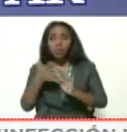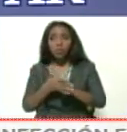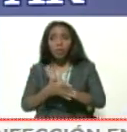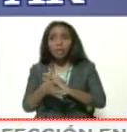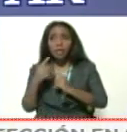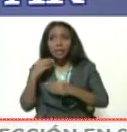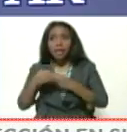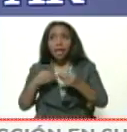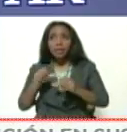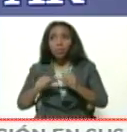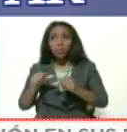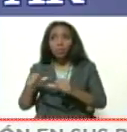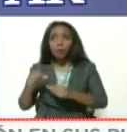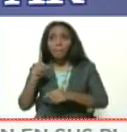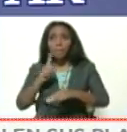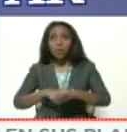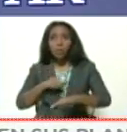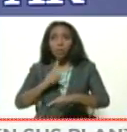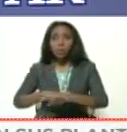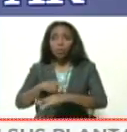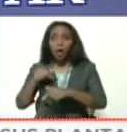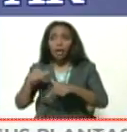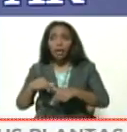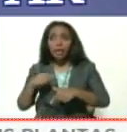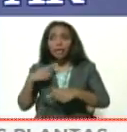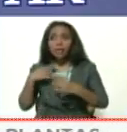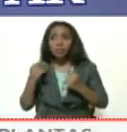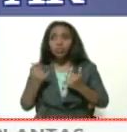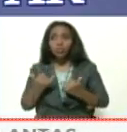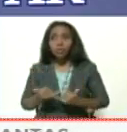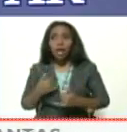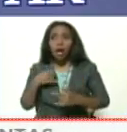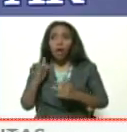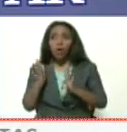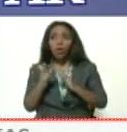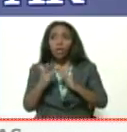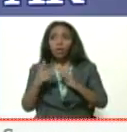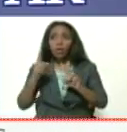información que se produce a minuto y de inmediato vamos a devolver el paso al estudio. Adelante.